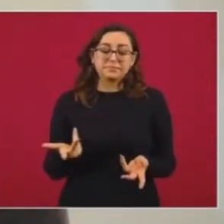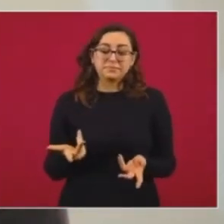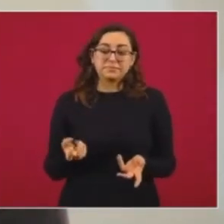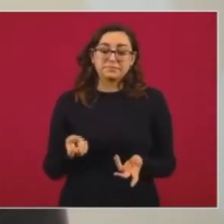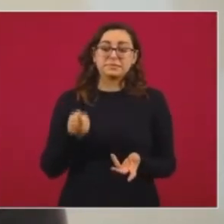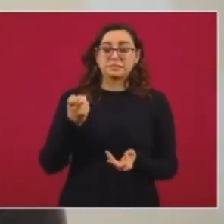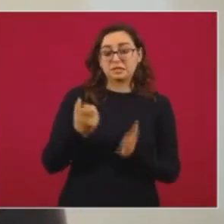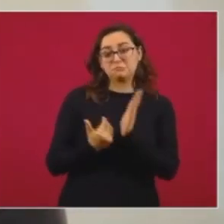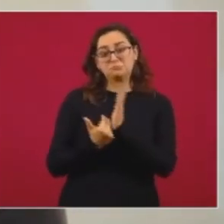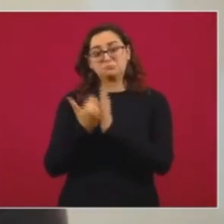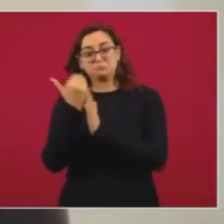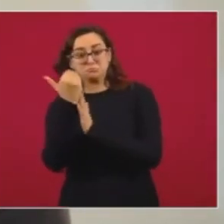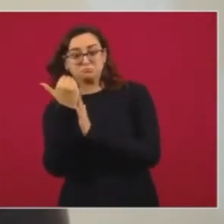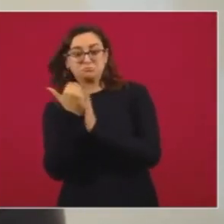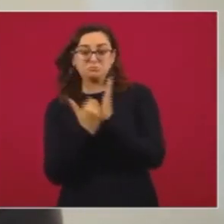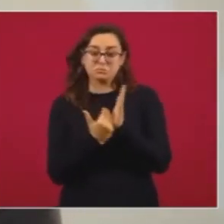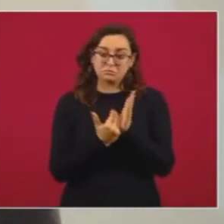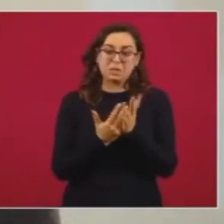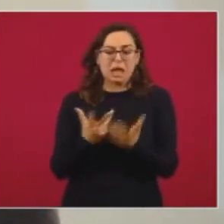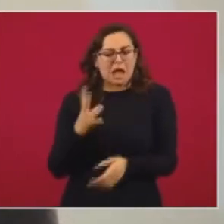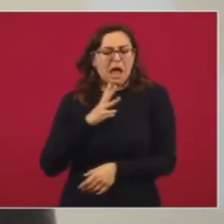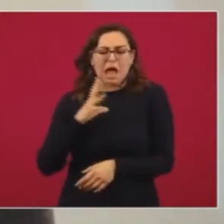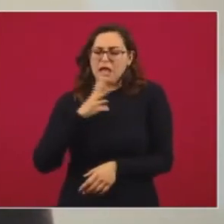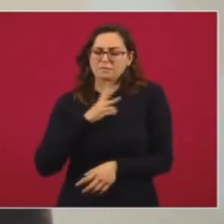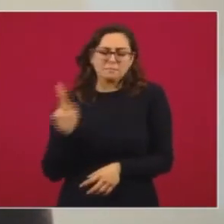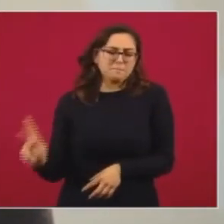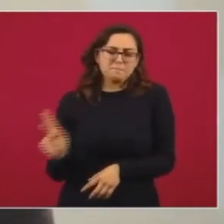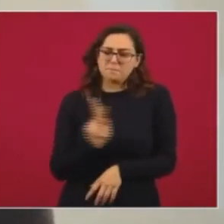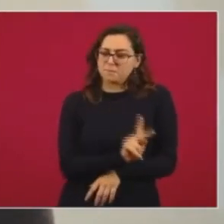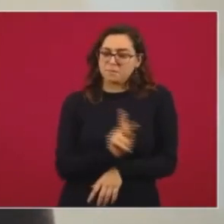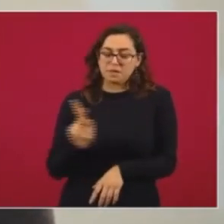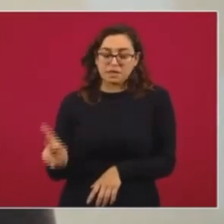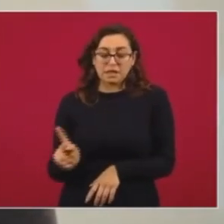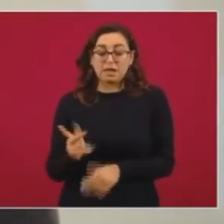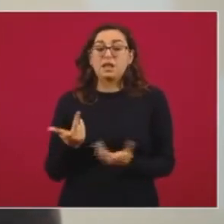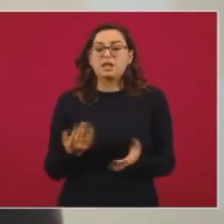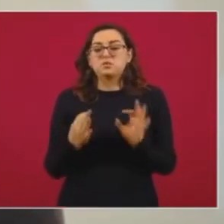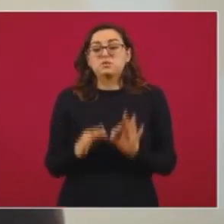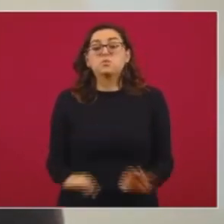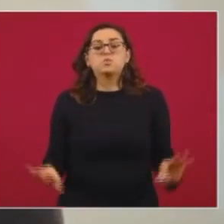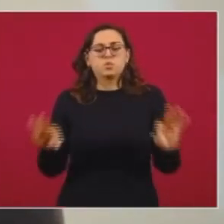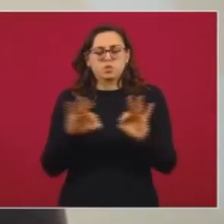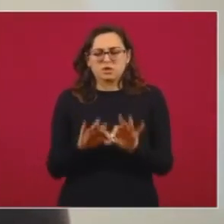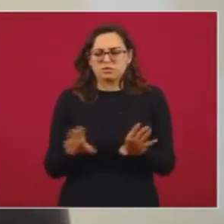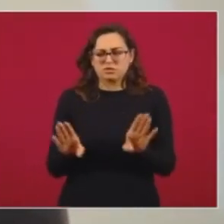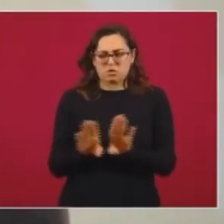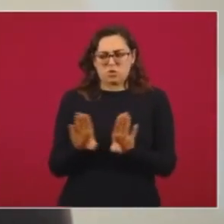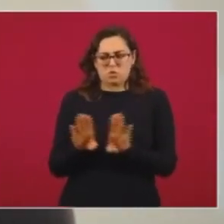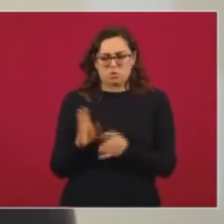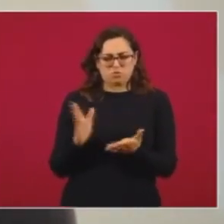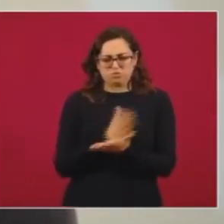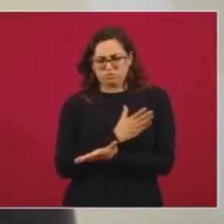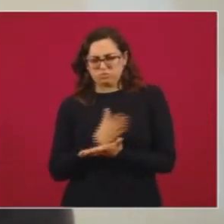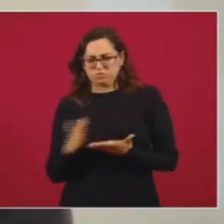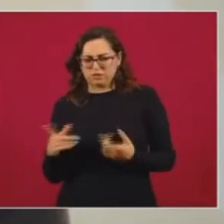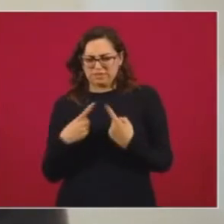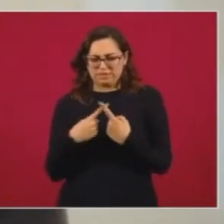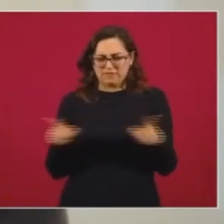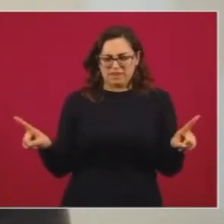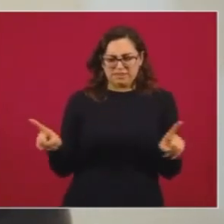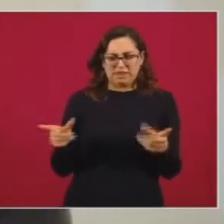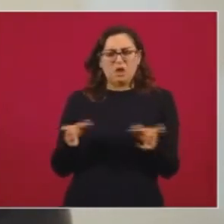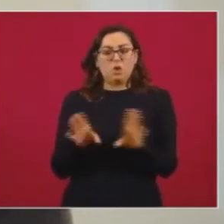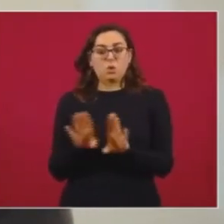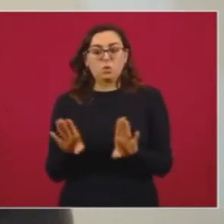intensidad, normalmente estos vienen presentes. Aquí lo importante y lo que hay que recordarle a la población es que si yo me